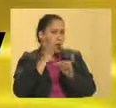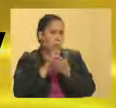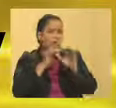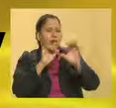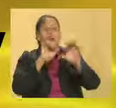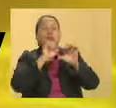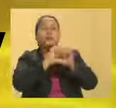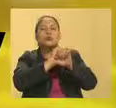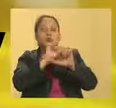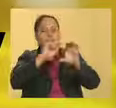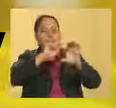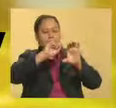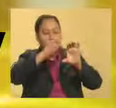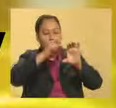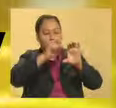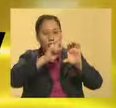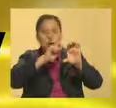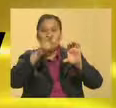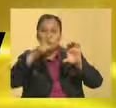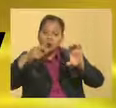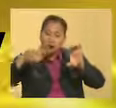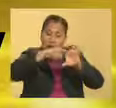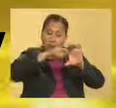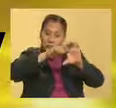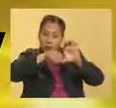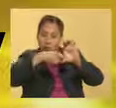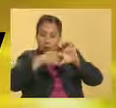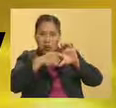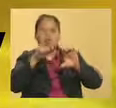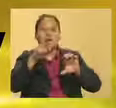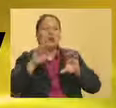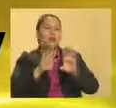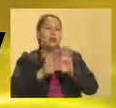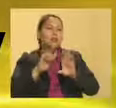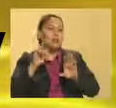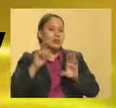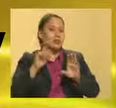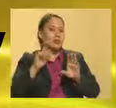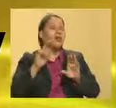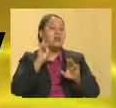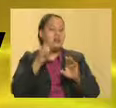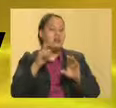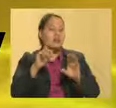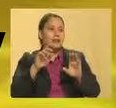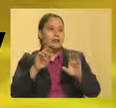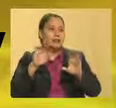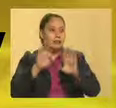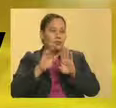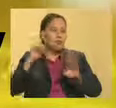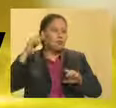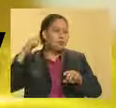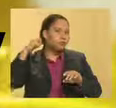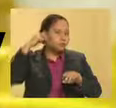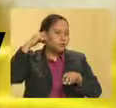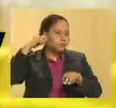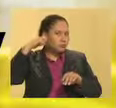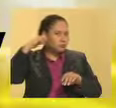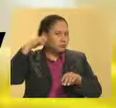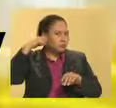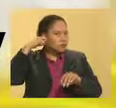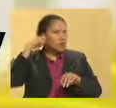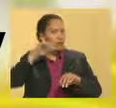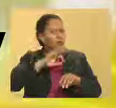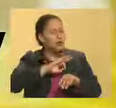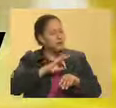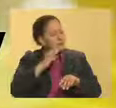muy suavecito, pero nunca hacerlo a ciegas, pues, un procedimiento a ciegas y me voy a limpiar. Sí, no, porque te puedes